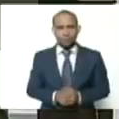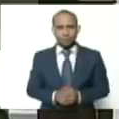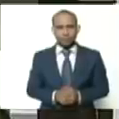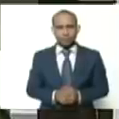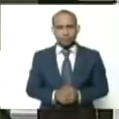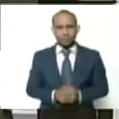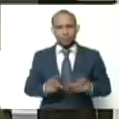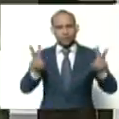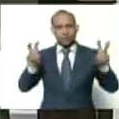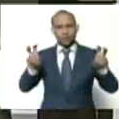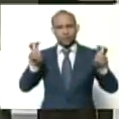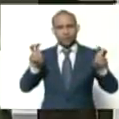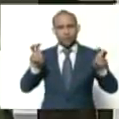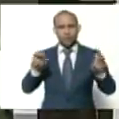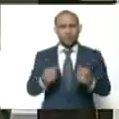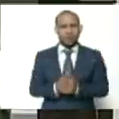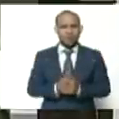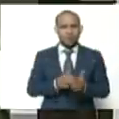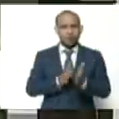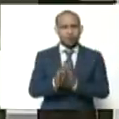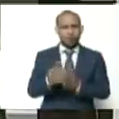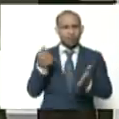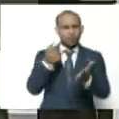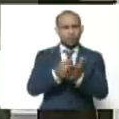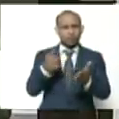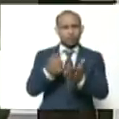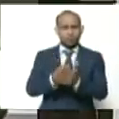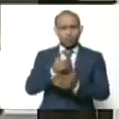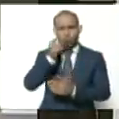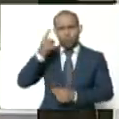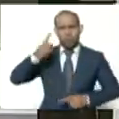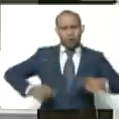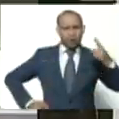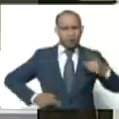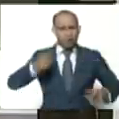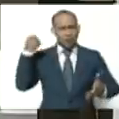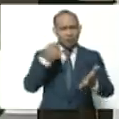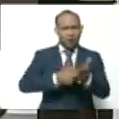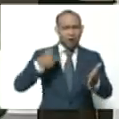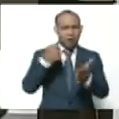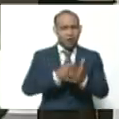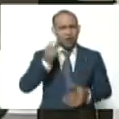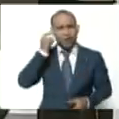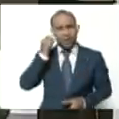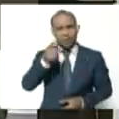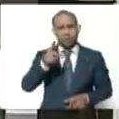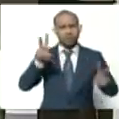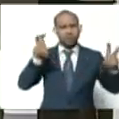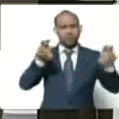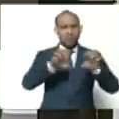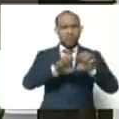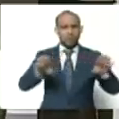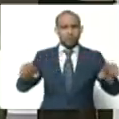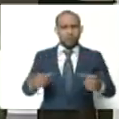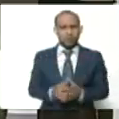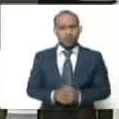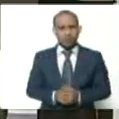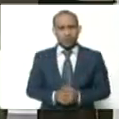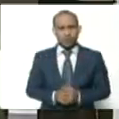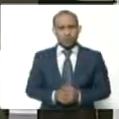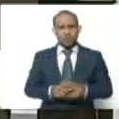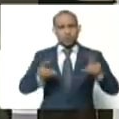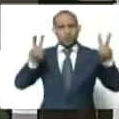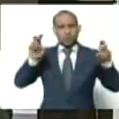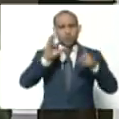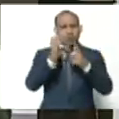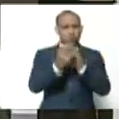El tema de la lucha contra el machismo y contra la violencia es un tema educativo, es un tema de la cultura